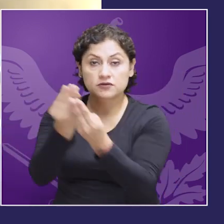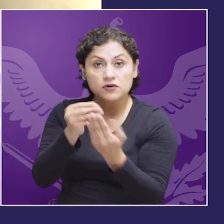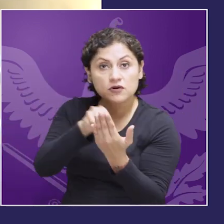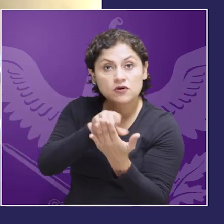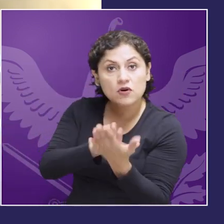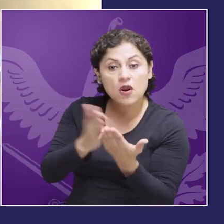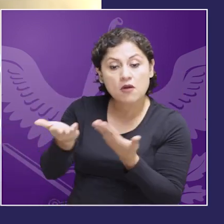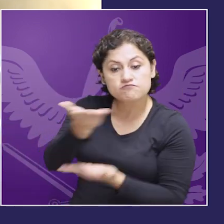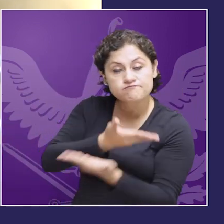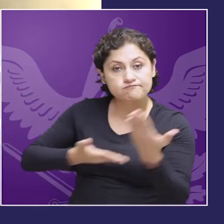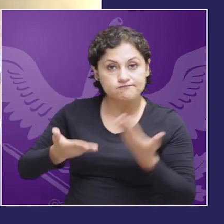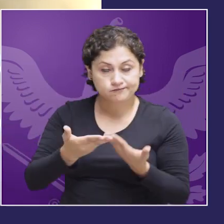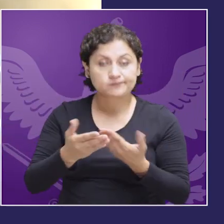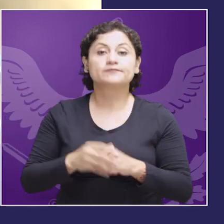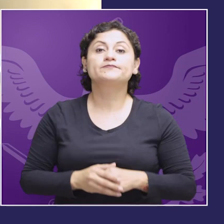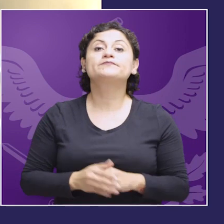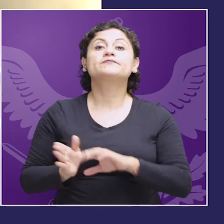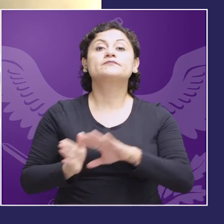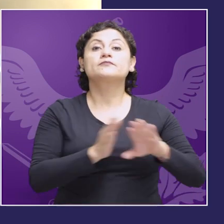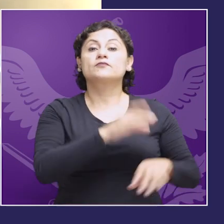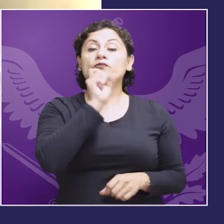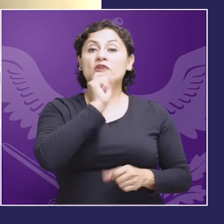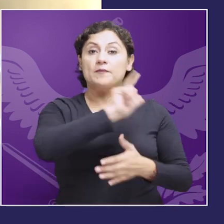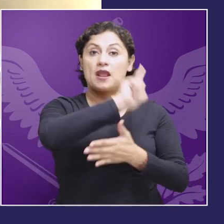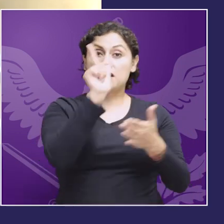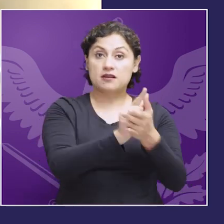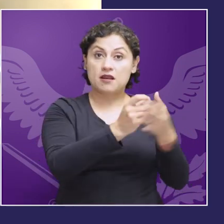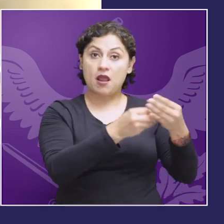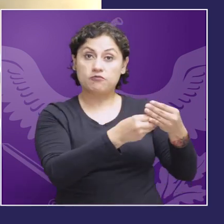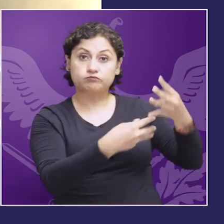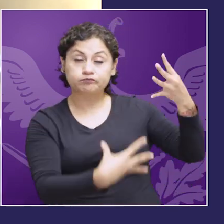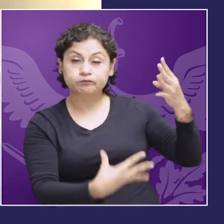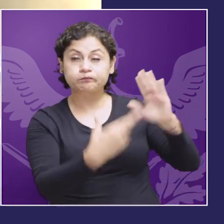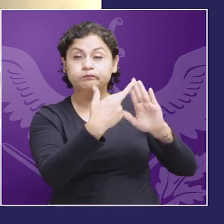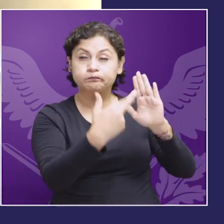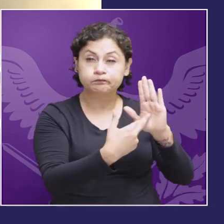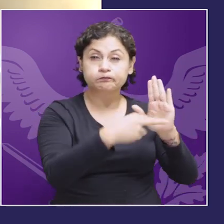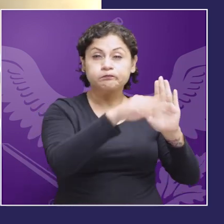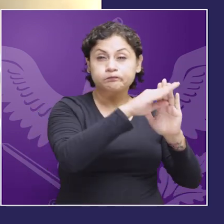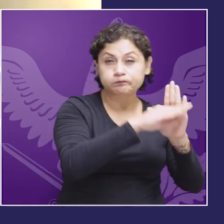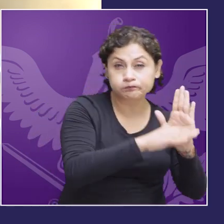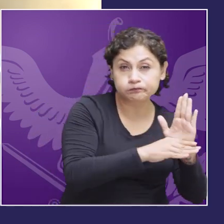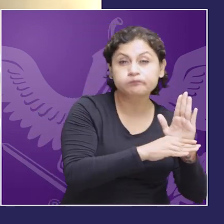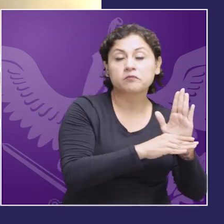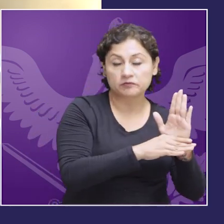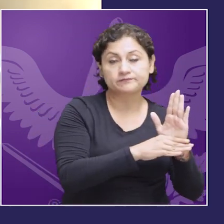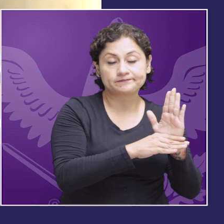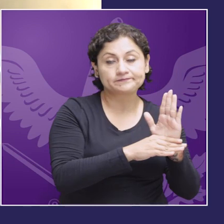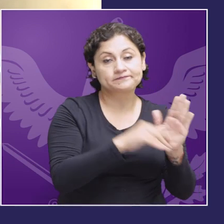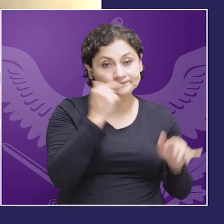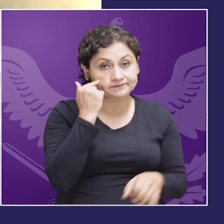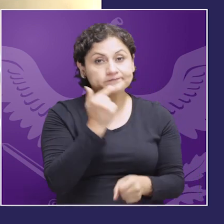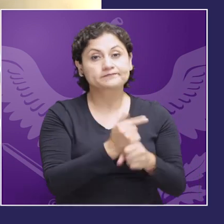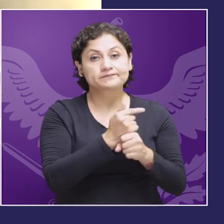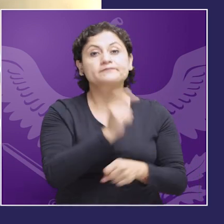de compartir este tema y de trabajarlo. En el tema de la legislación también